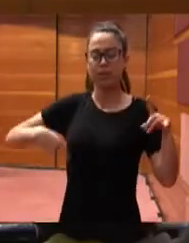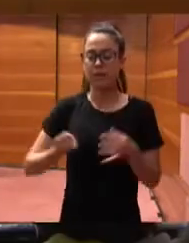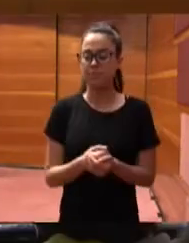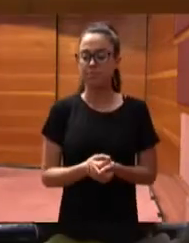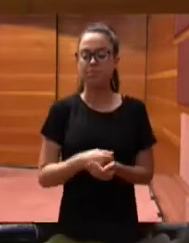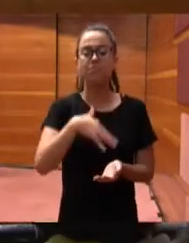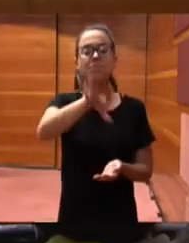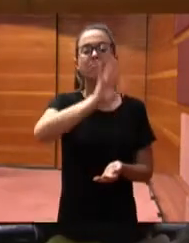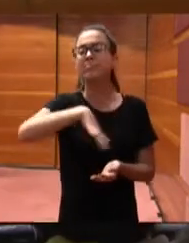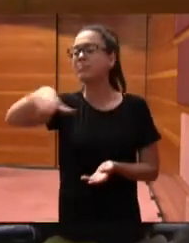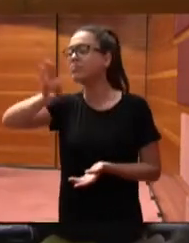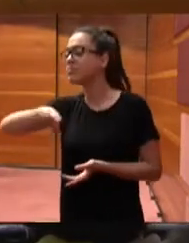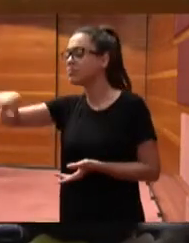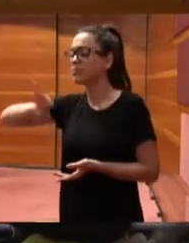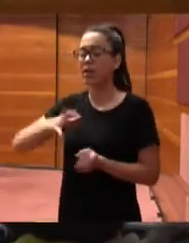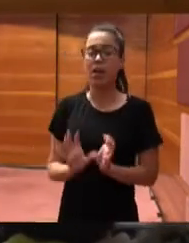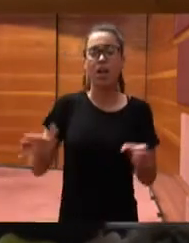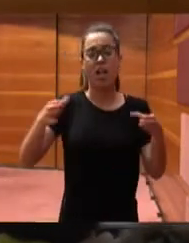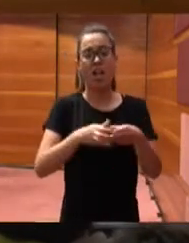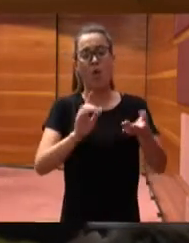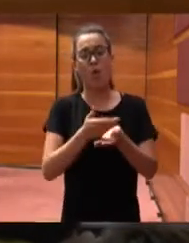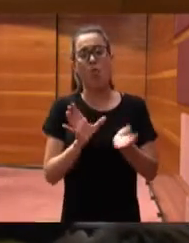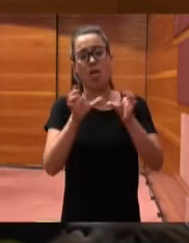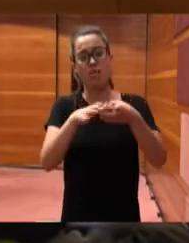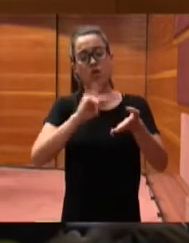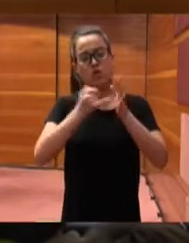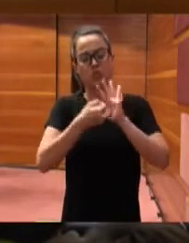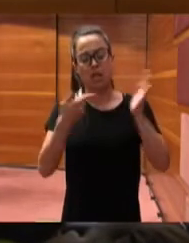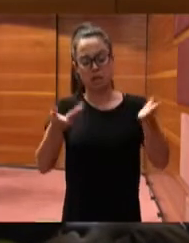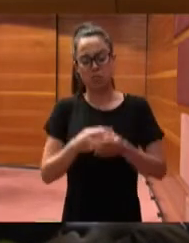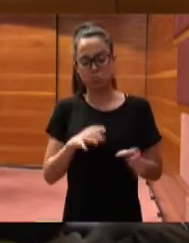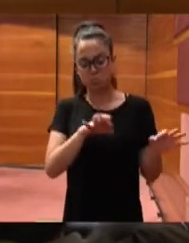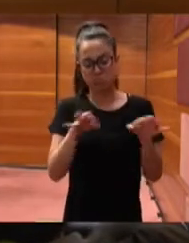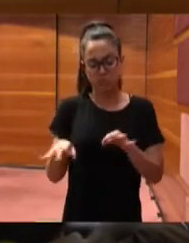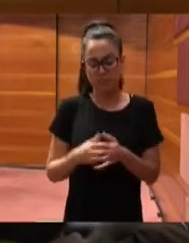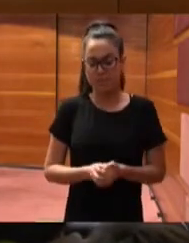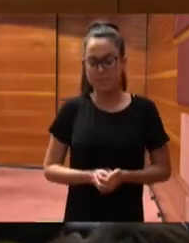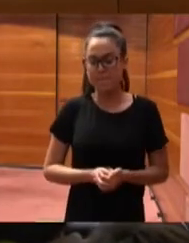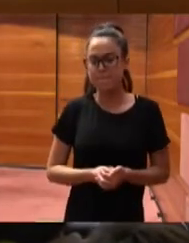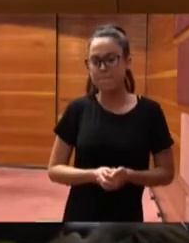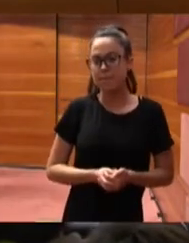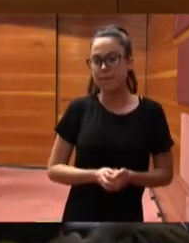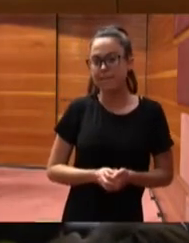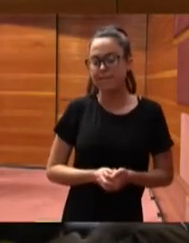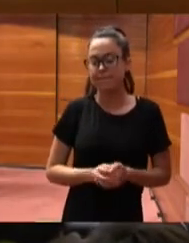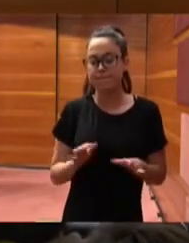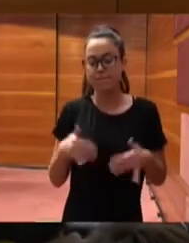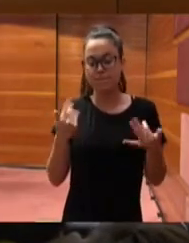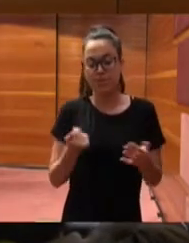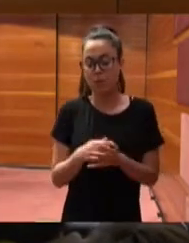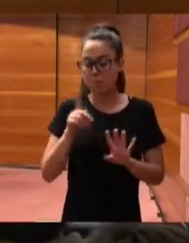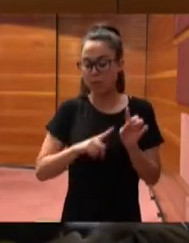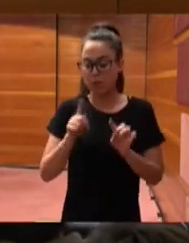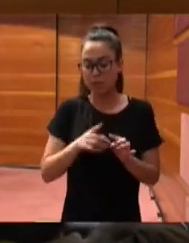trabajar como que fueran un equipo técnico. Y para eso van a tener que pedir el apoyo técnico. Oye, que venga el arquitecto municipal y nos dé información. Y entonces ahí lanzas